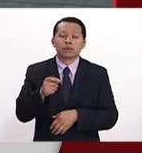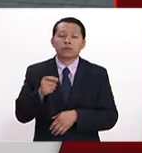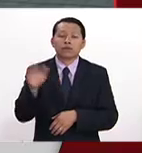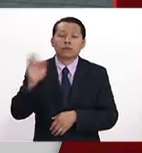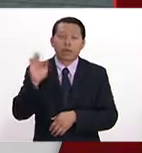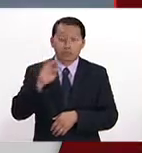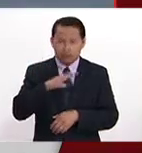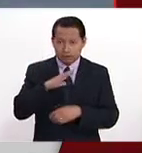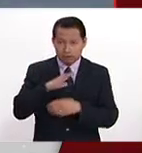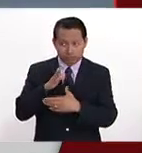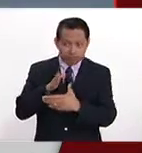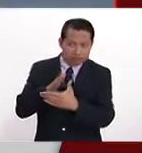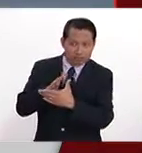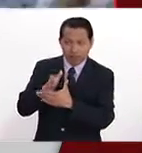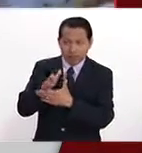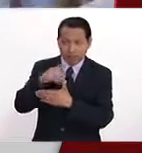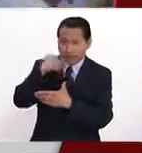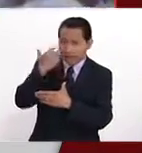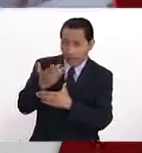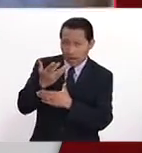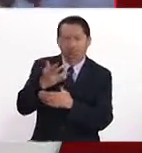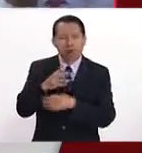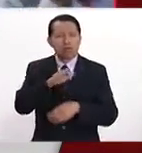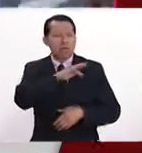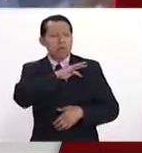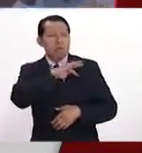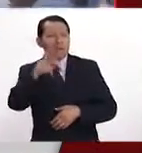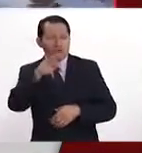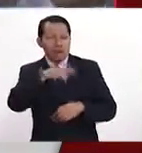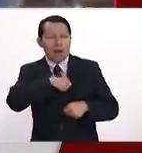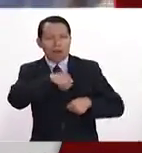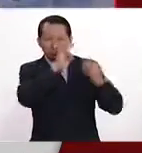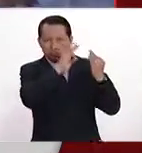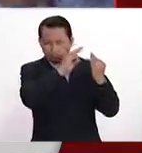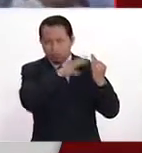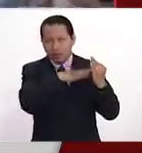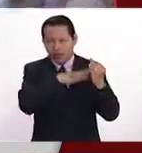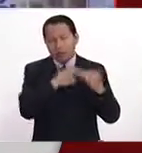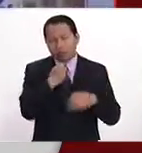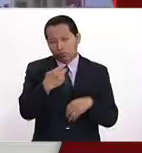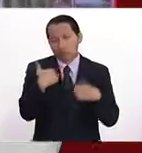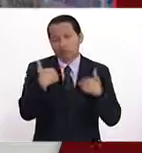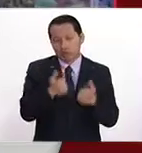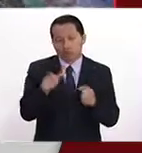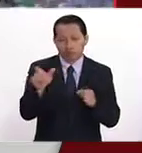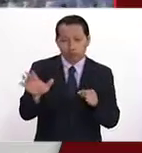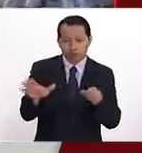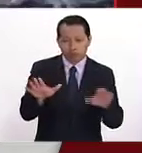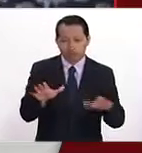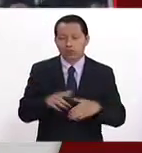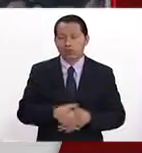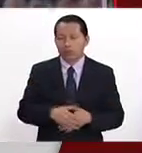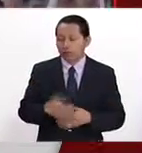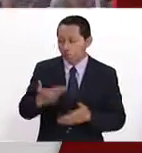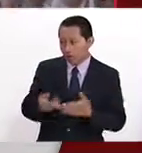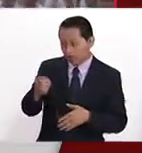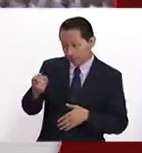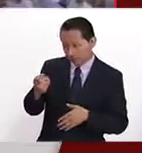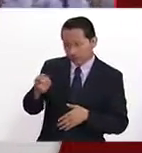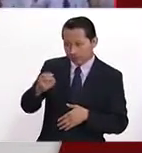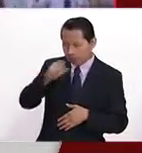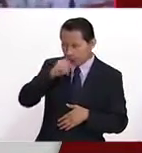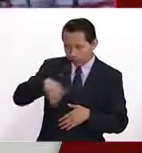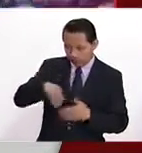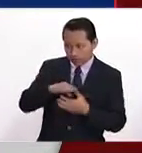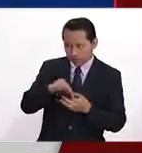invasión imperialista. Claro. De ahí entendemos cuáles son las dos posturas, ¿no? Ahora, estas dos posturas que